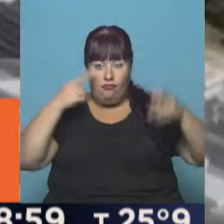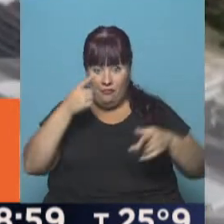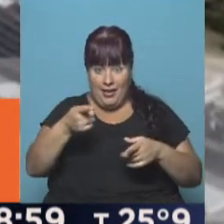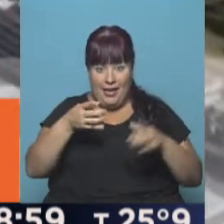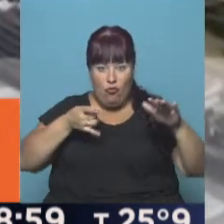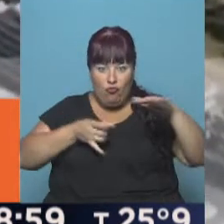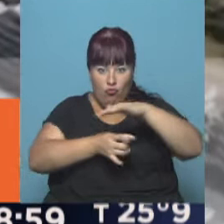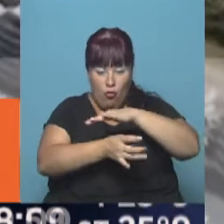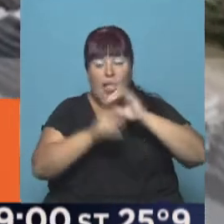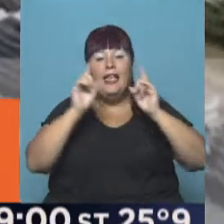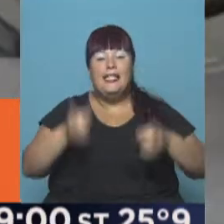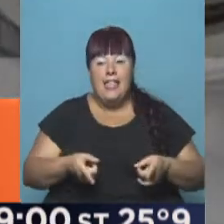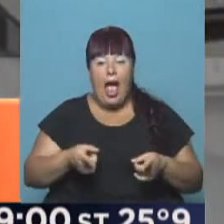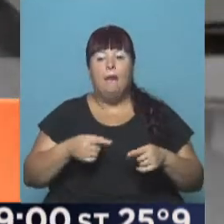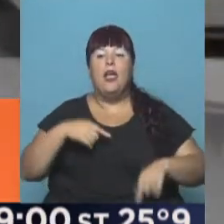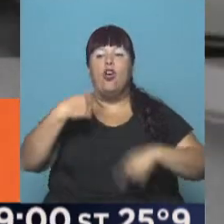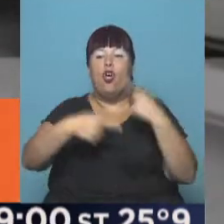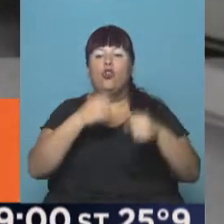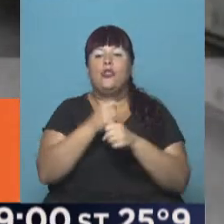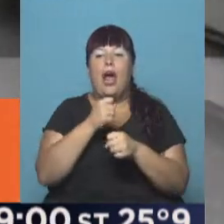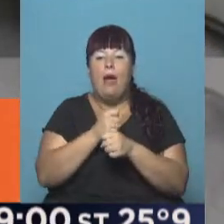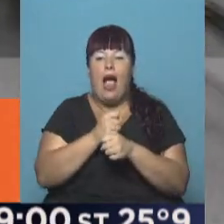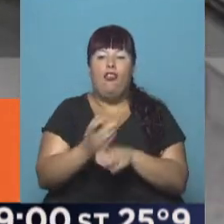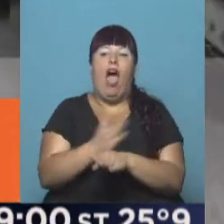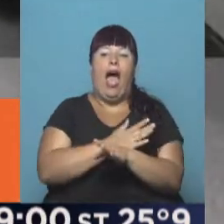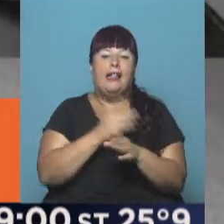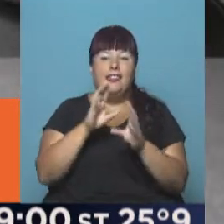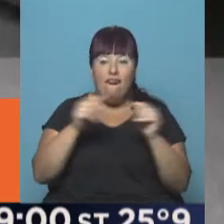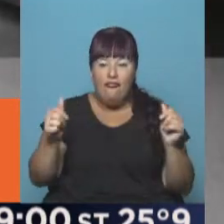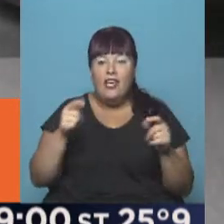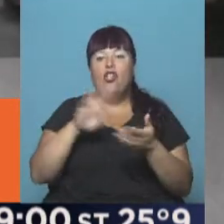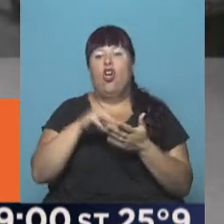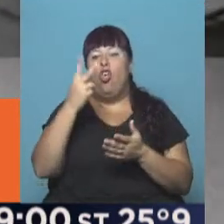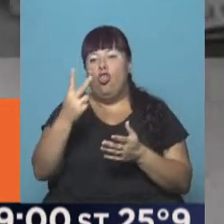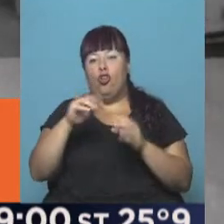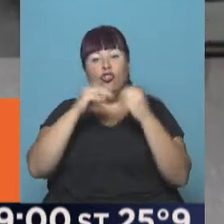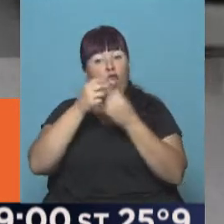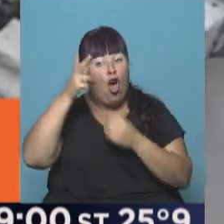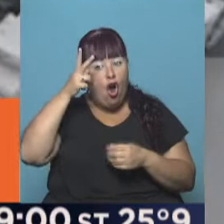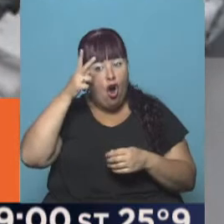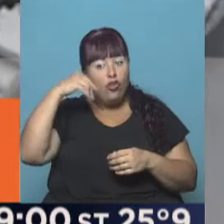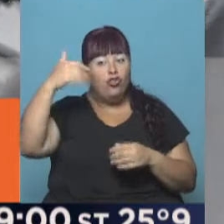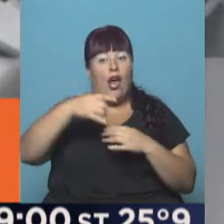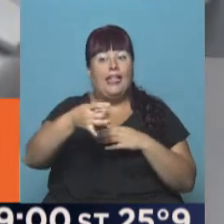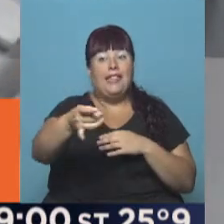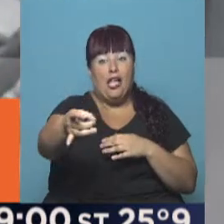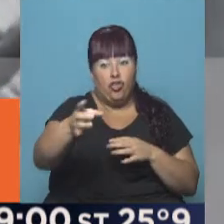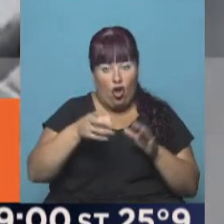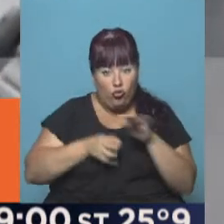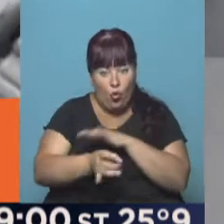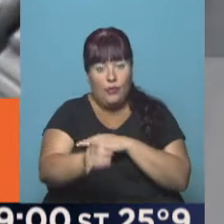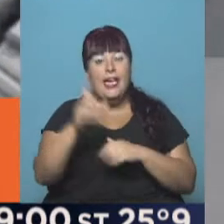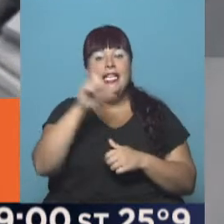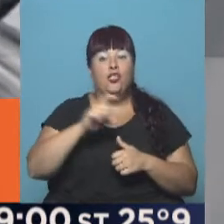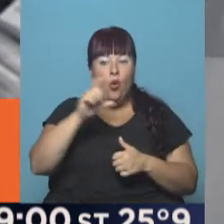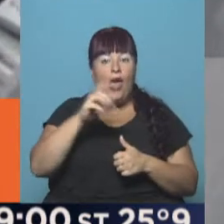del túnel. Además, está avanzando en los trabajos preliminares en 2 de las 8 futuras estaciones subterráneas